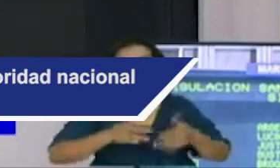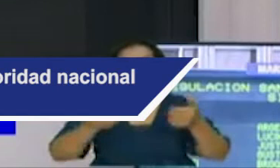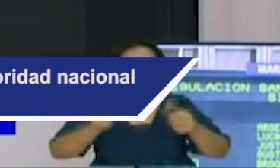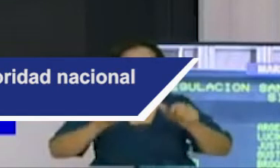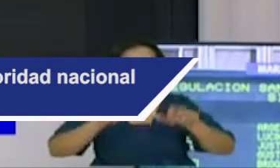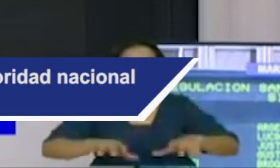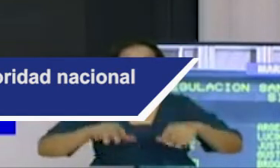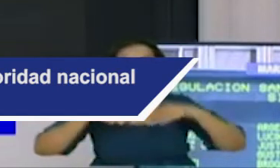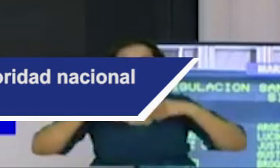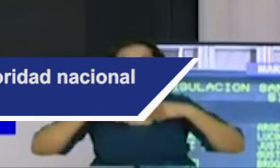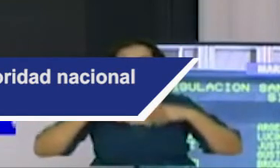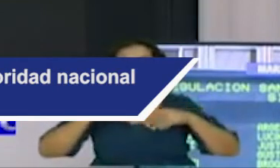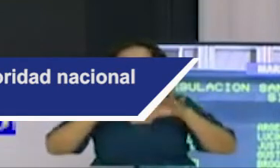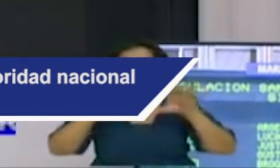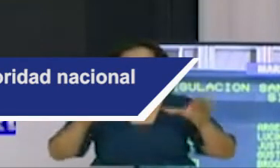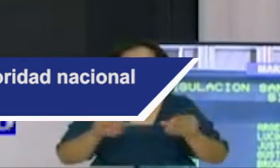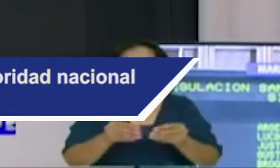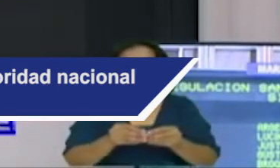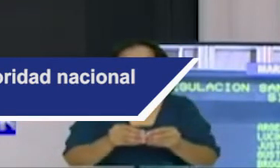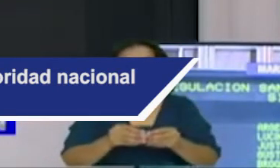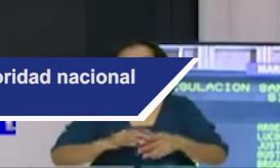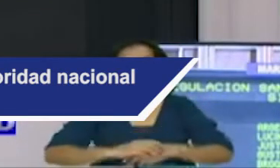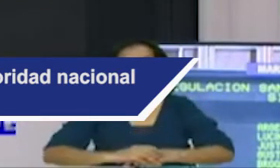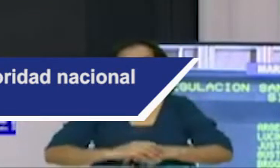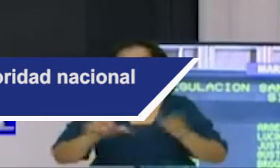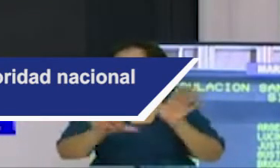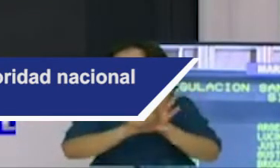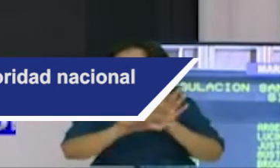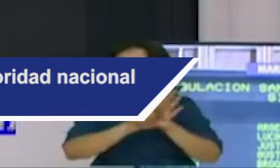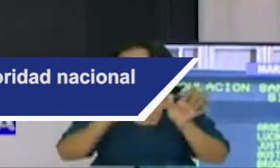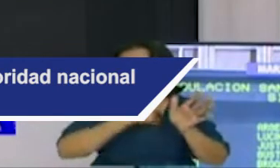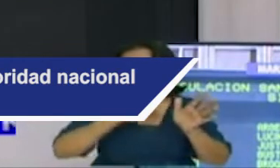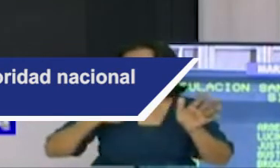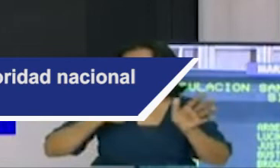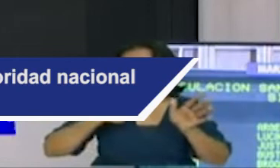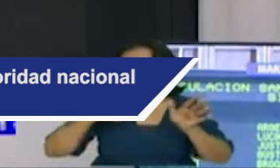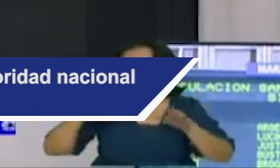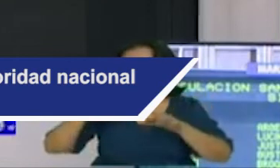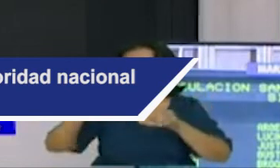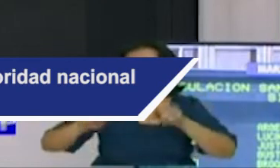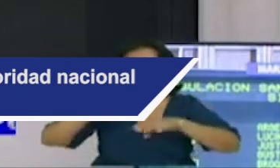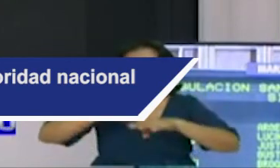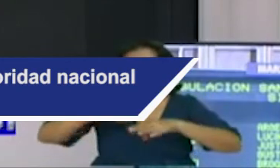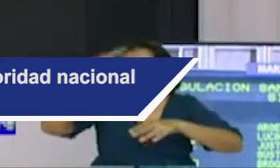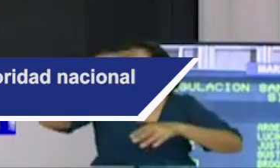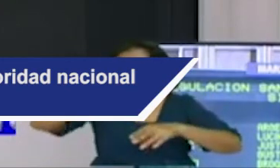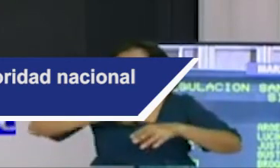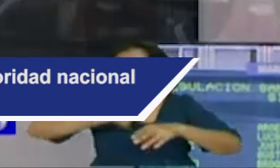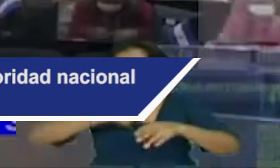se aprueba en lo general la ley creadora de la Autoridad Nacional de Regulación